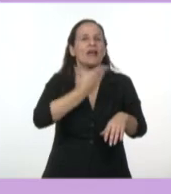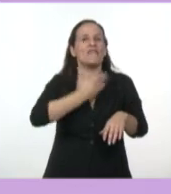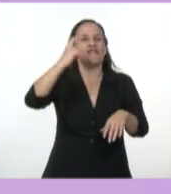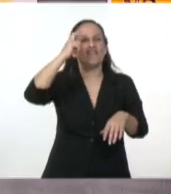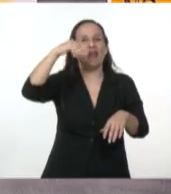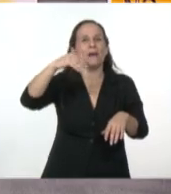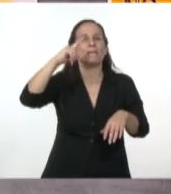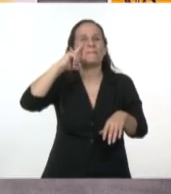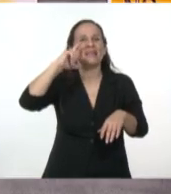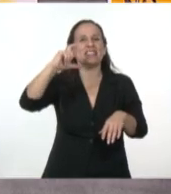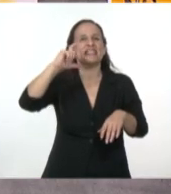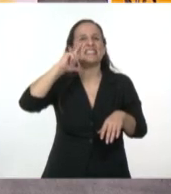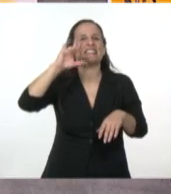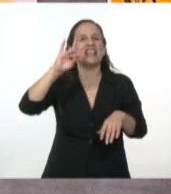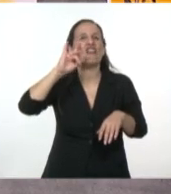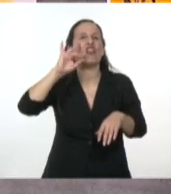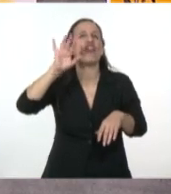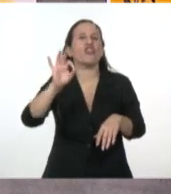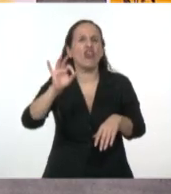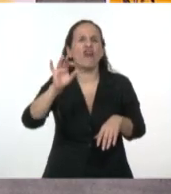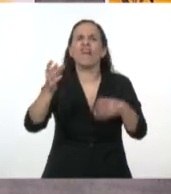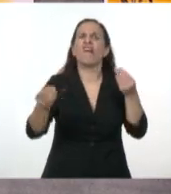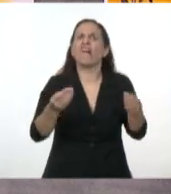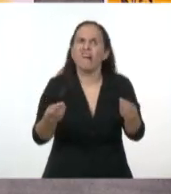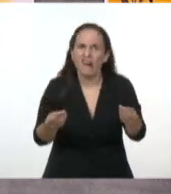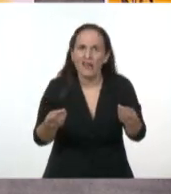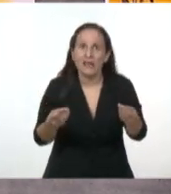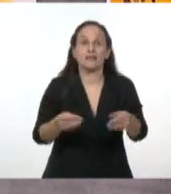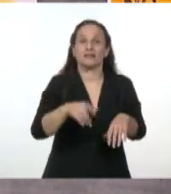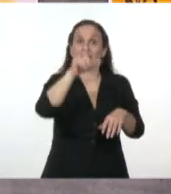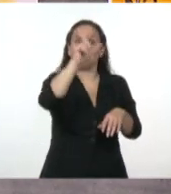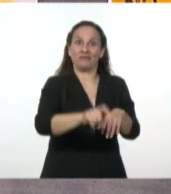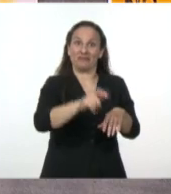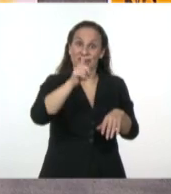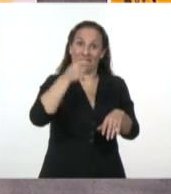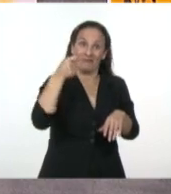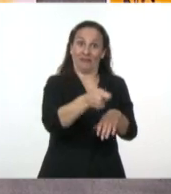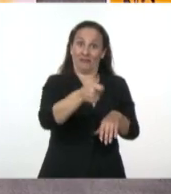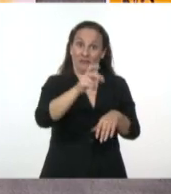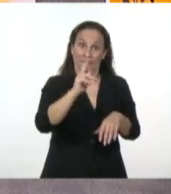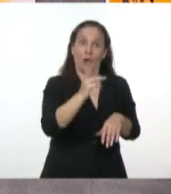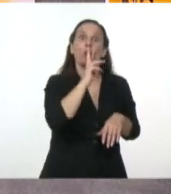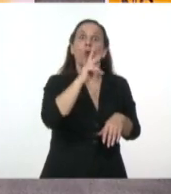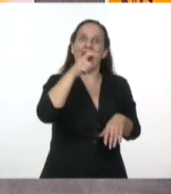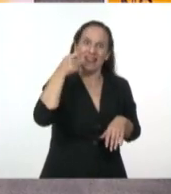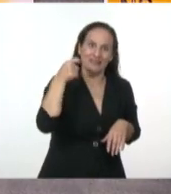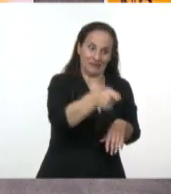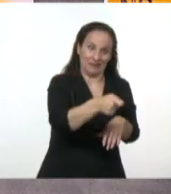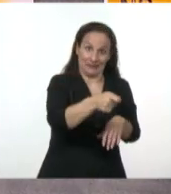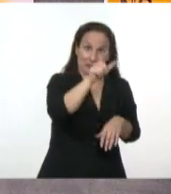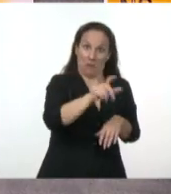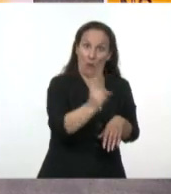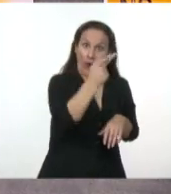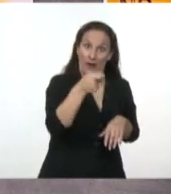Sí. Bueno, los femicidios son los asesinatos, digamos, hacia la mujer,